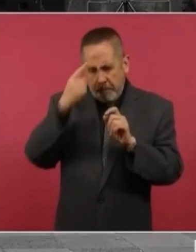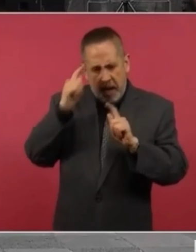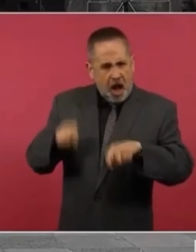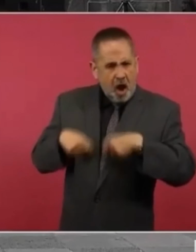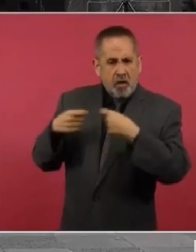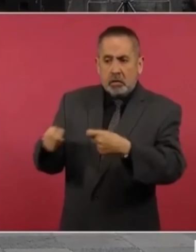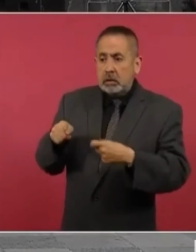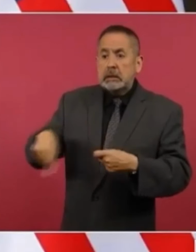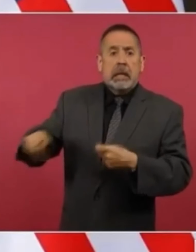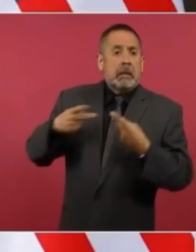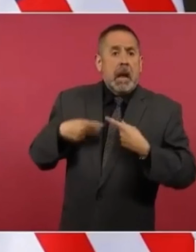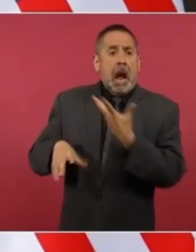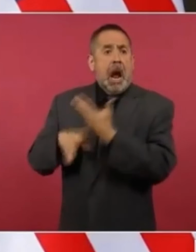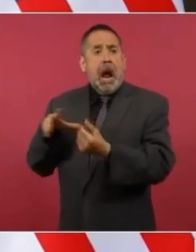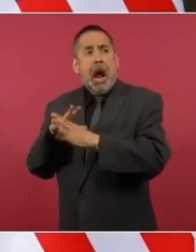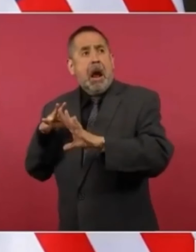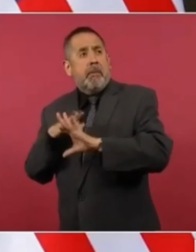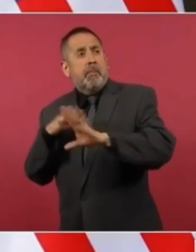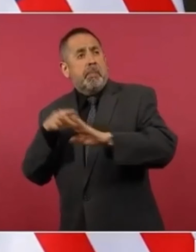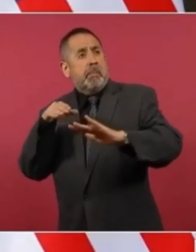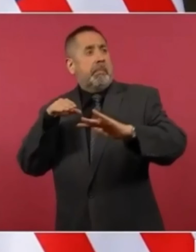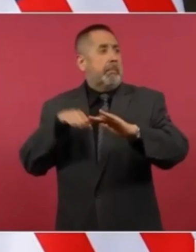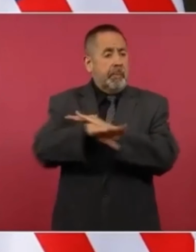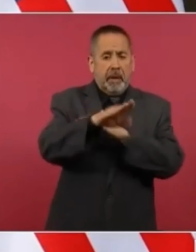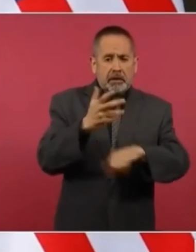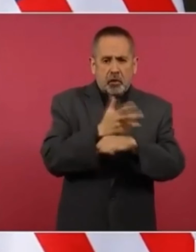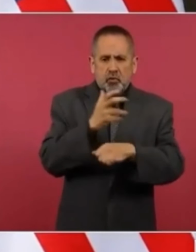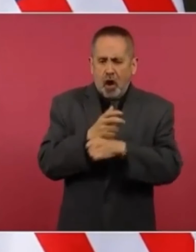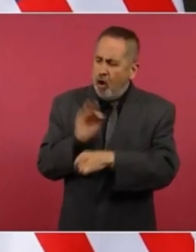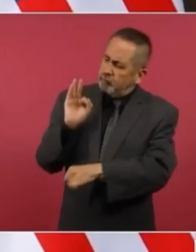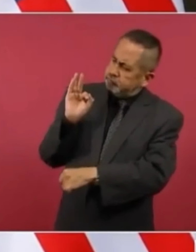quienes huyen de esos países para venir a los Estados Unidos